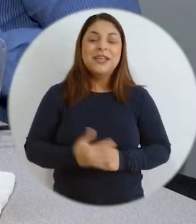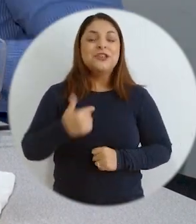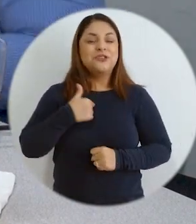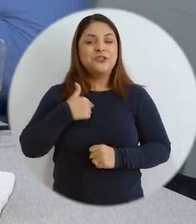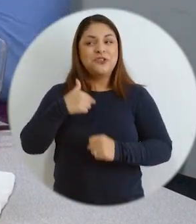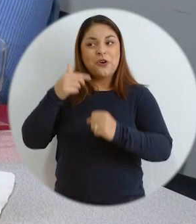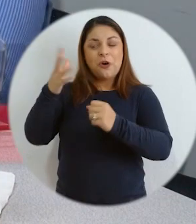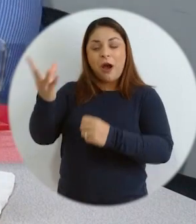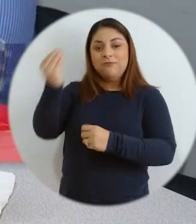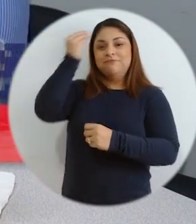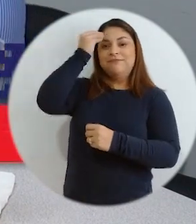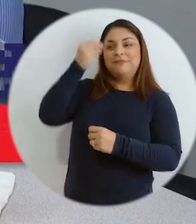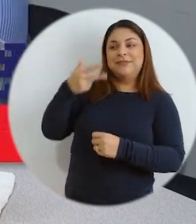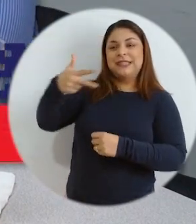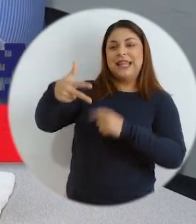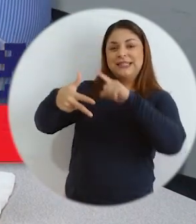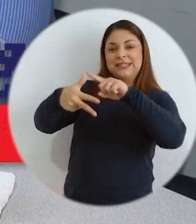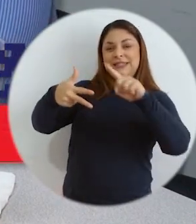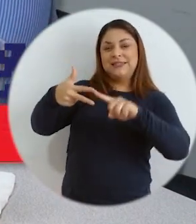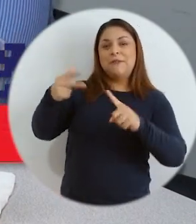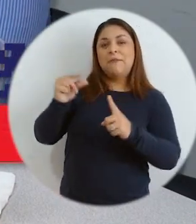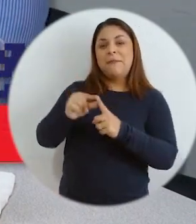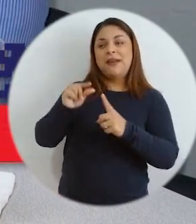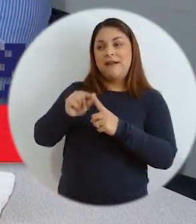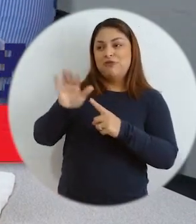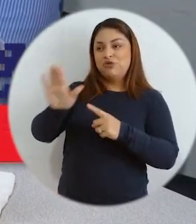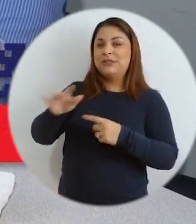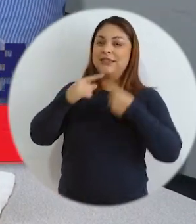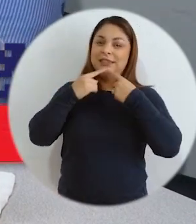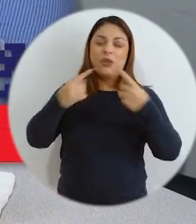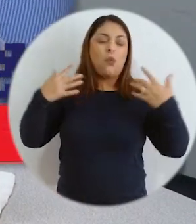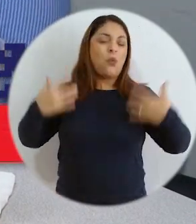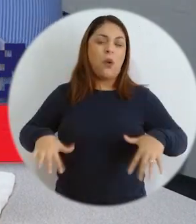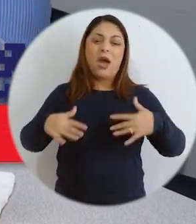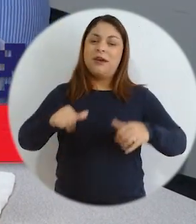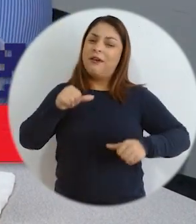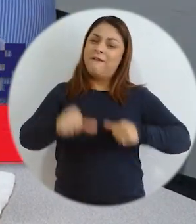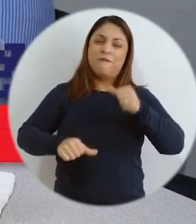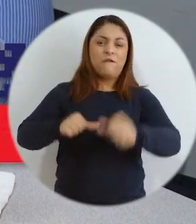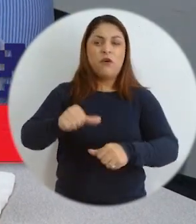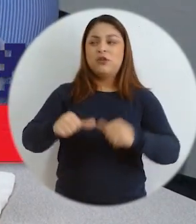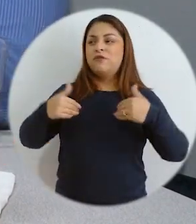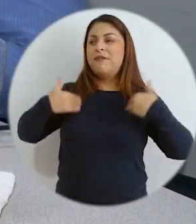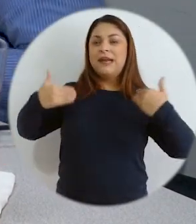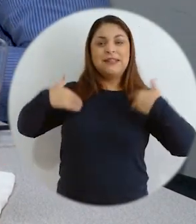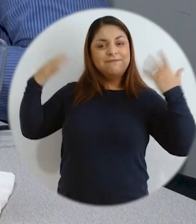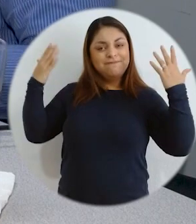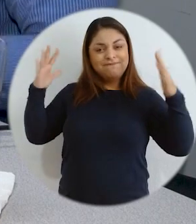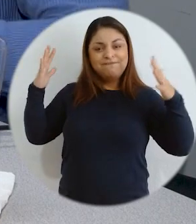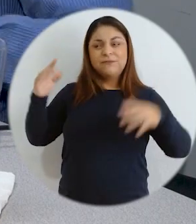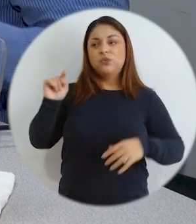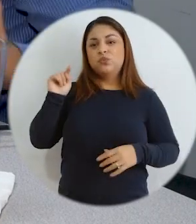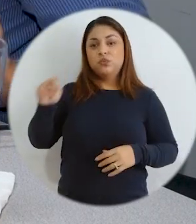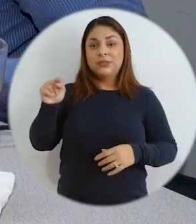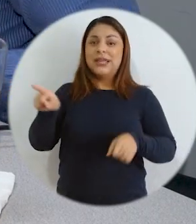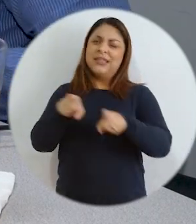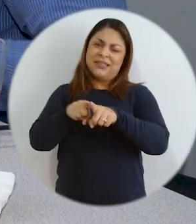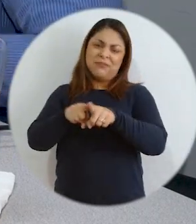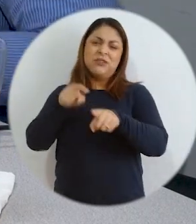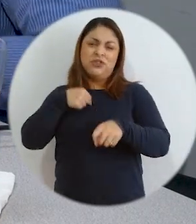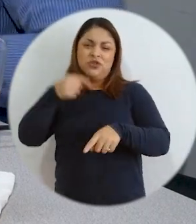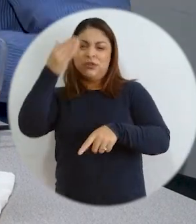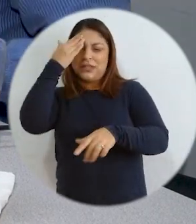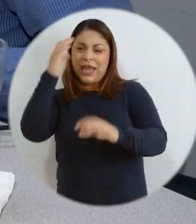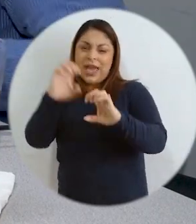con esas 3 palabras justamente para tener esa visión positiva. La felicito, profesora, por este esfuerzo que está. Yo sé que todo un equipo de